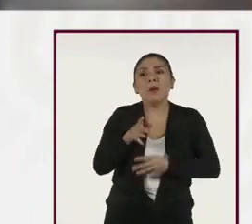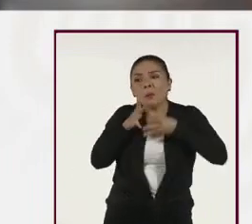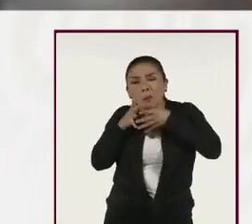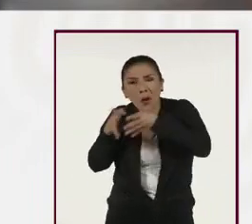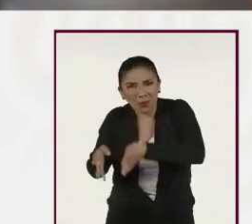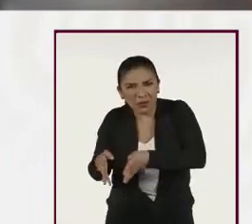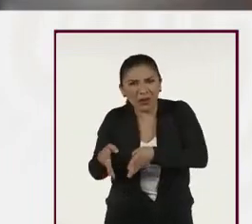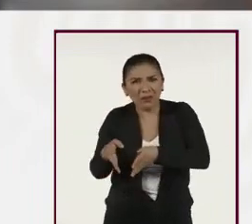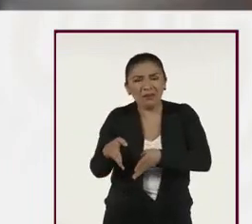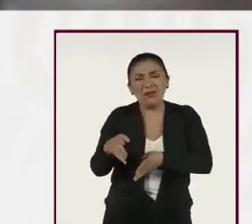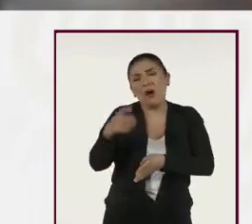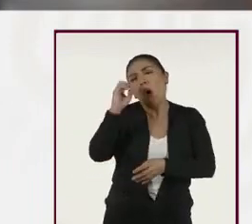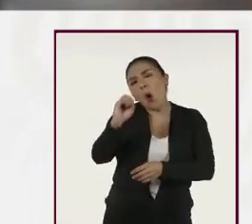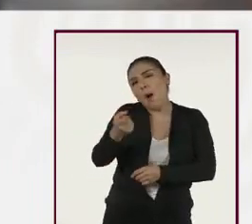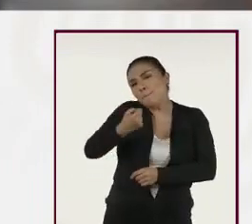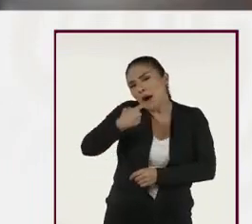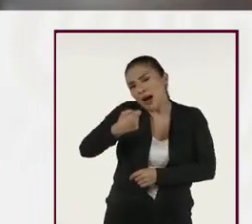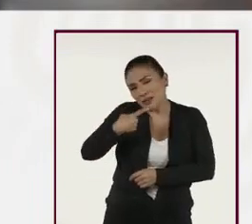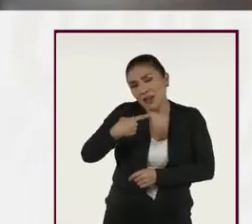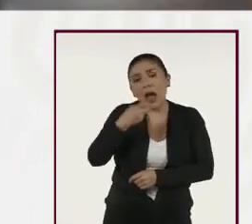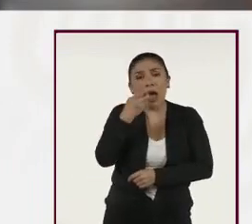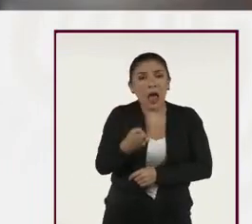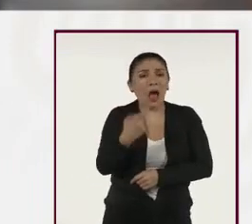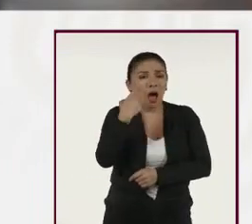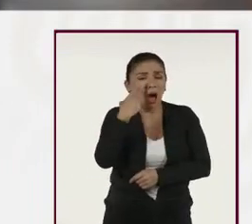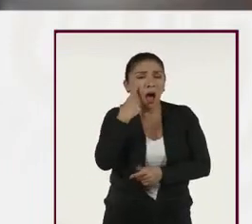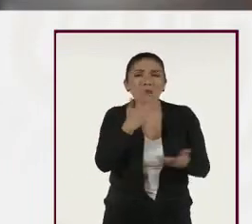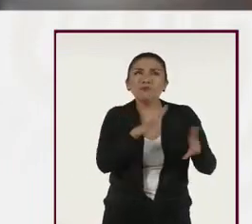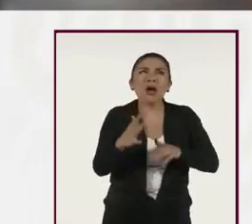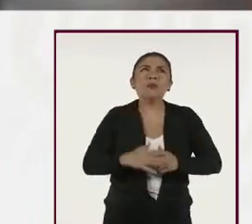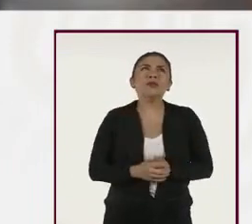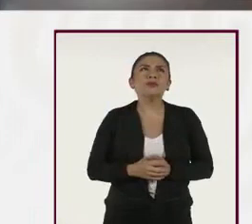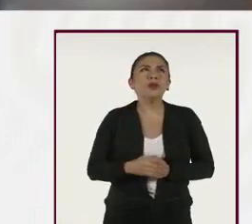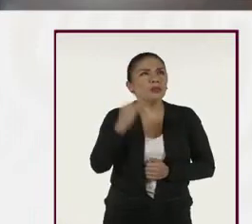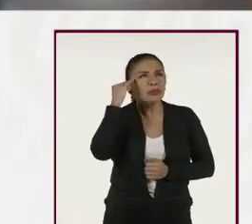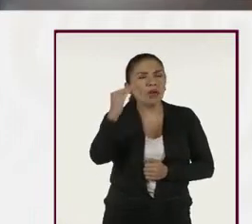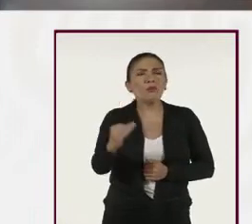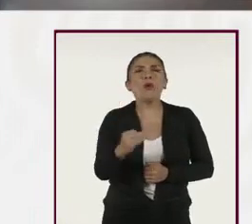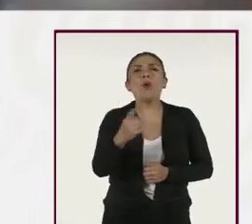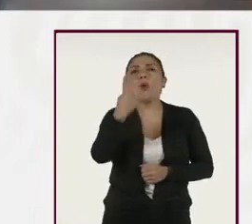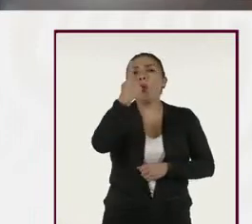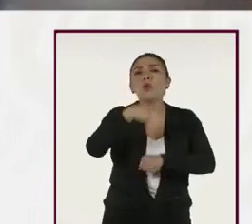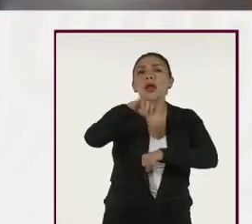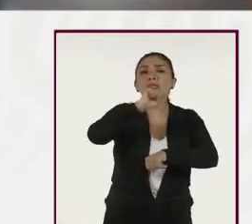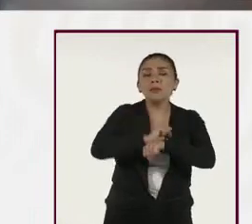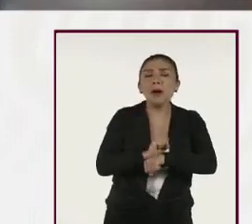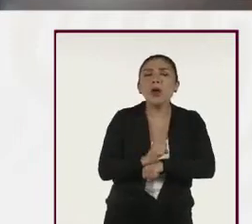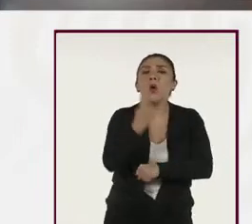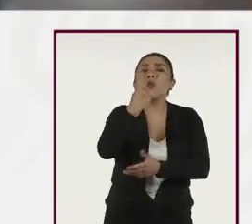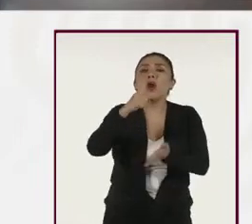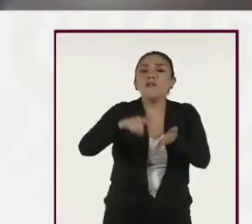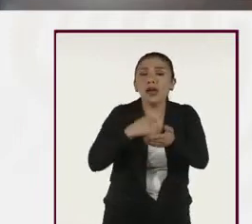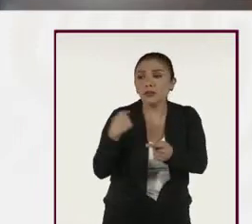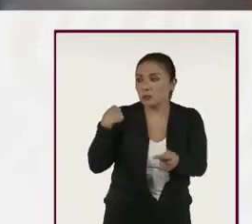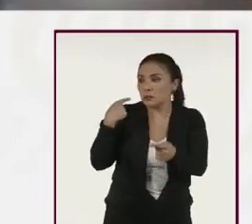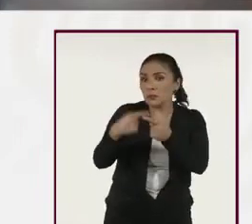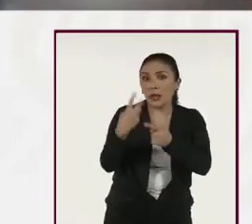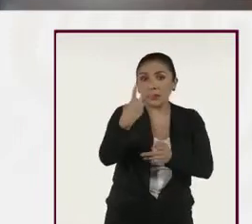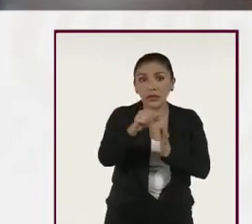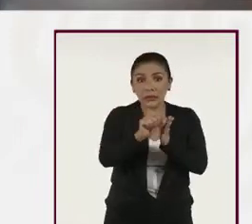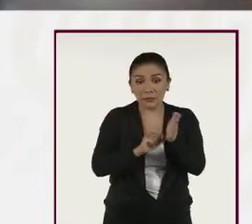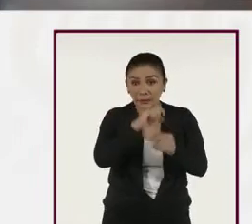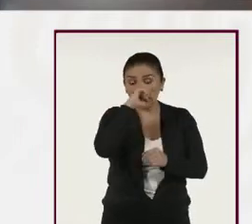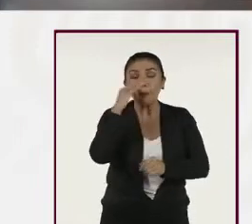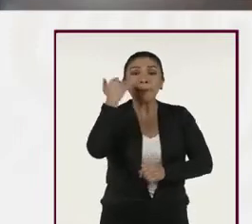uso de laxantes diuréticos deben estar presentes por lo menos una vez a la semana durante los últimos 3 meses y en estas